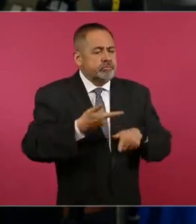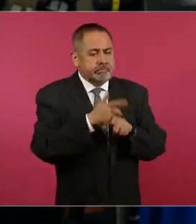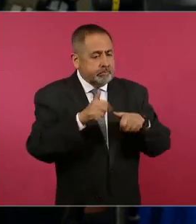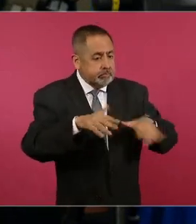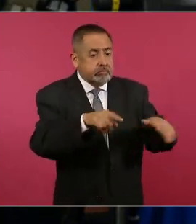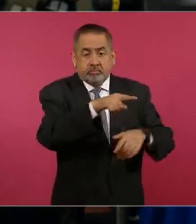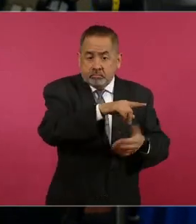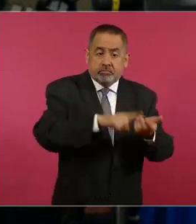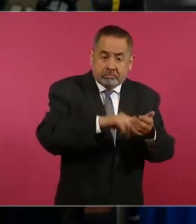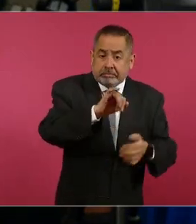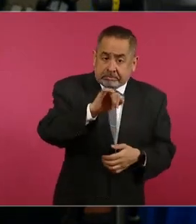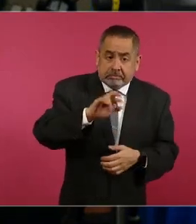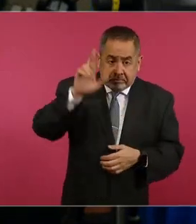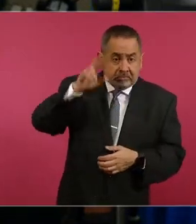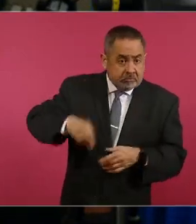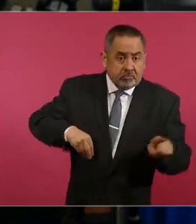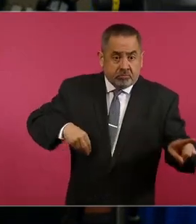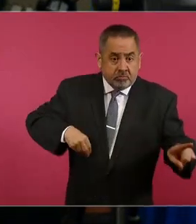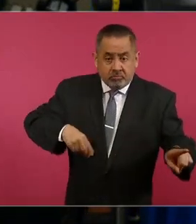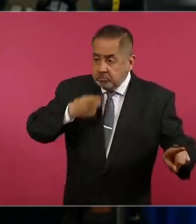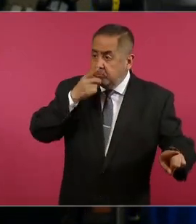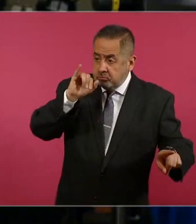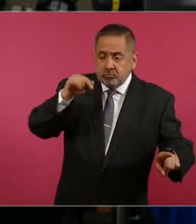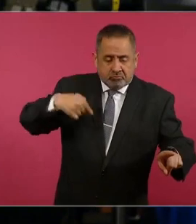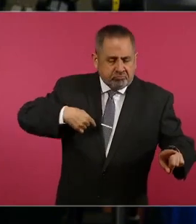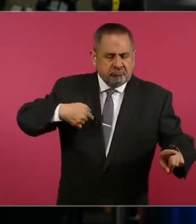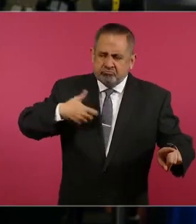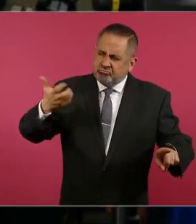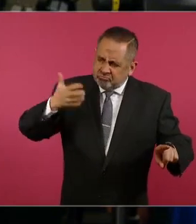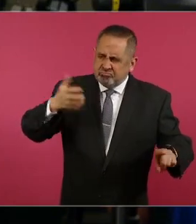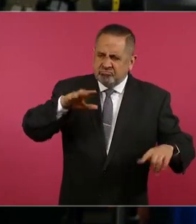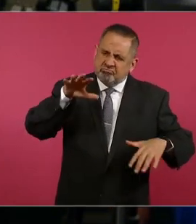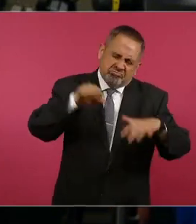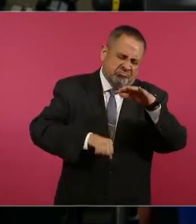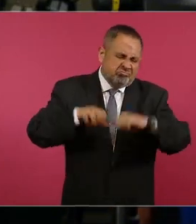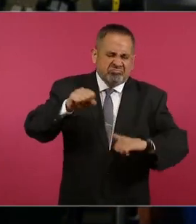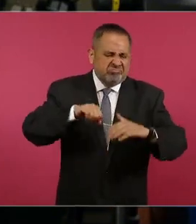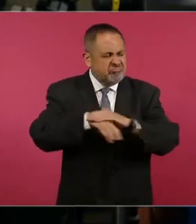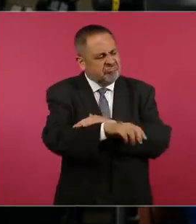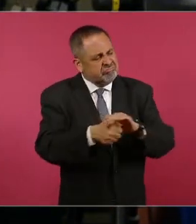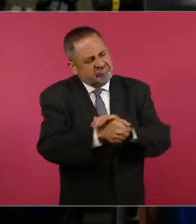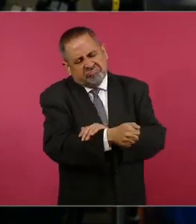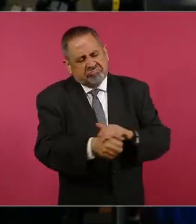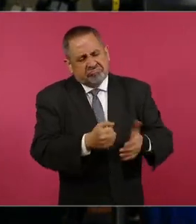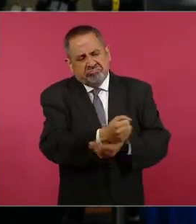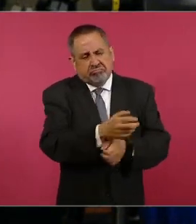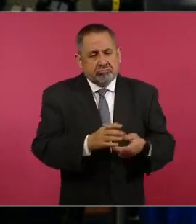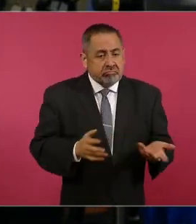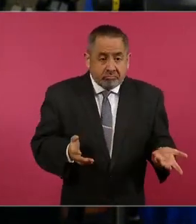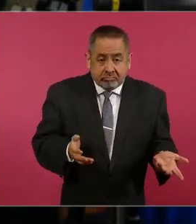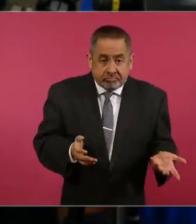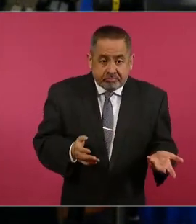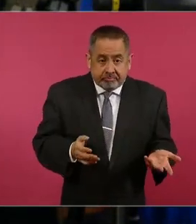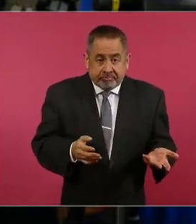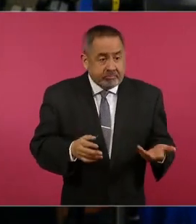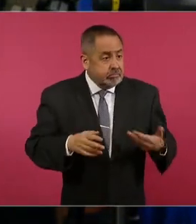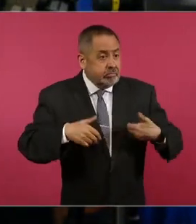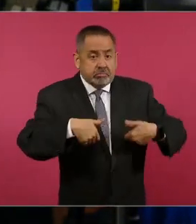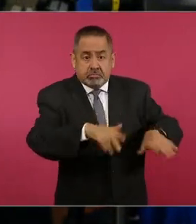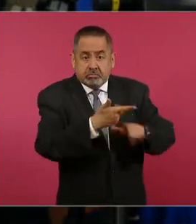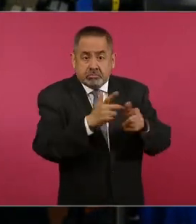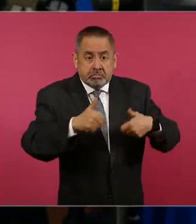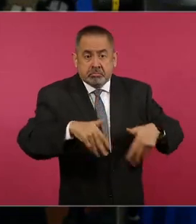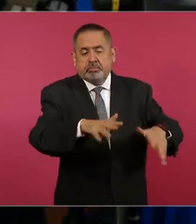sí participaron en la desaparición forzada de los estudiantes tuvieron ya esta calidad de liberados,